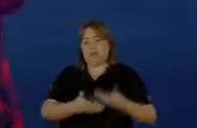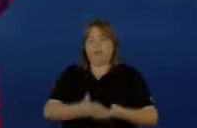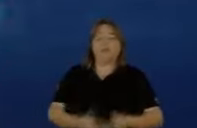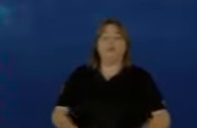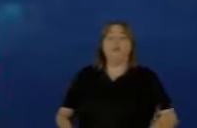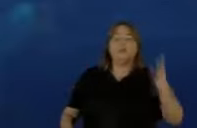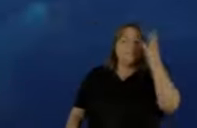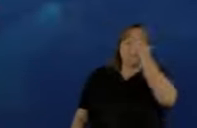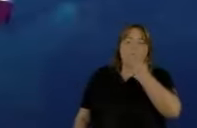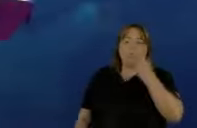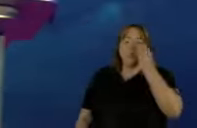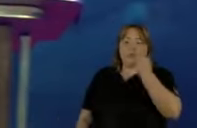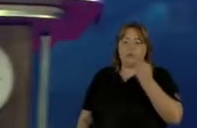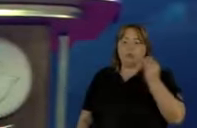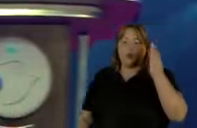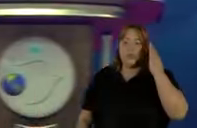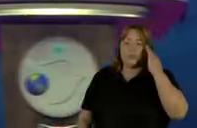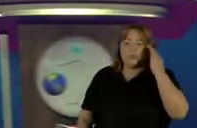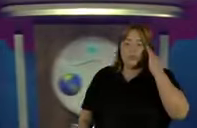bello es saber, escúcheme bien,